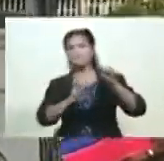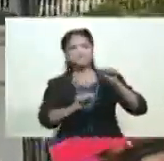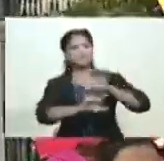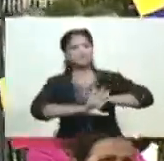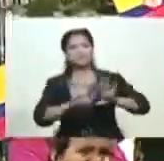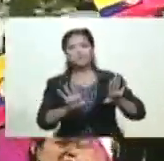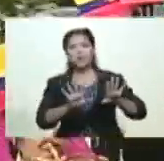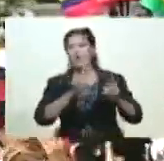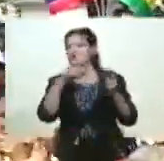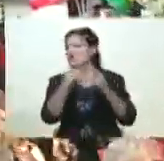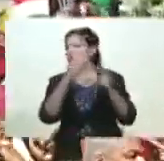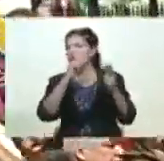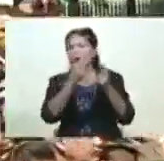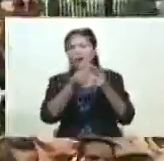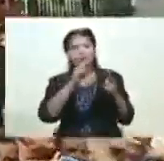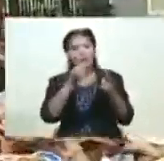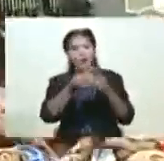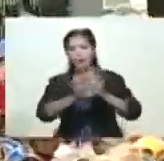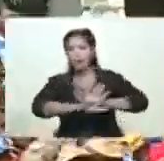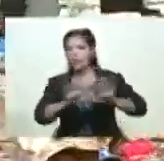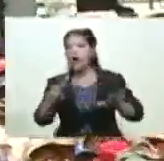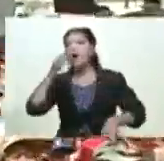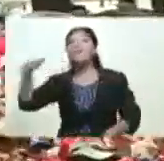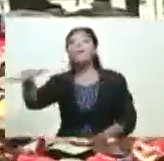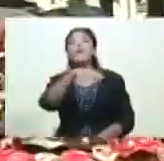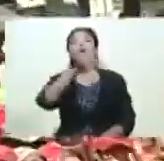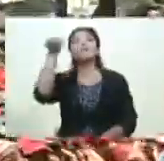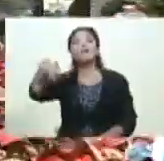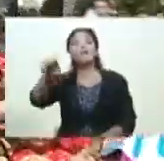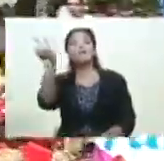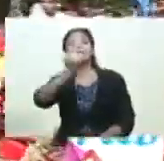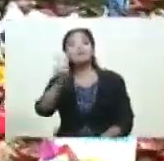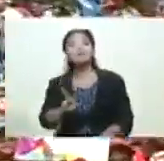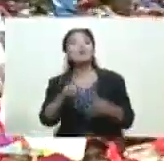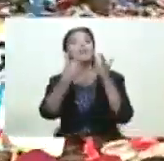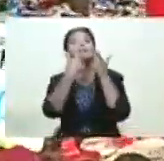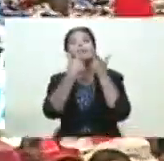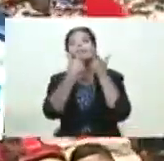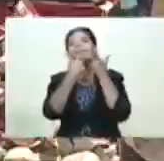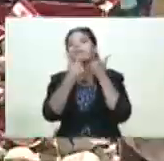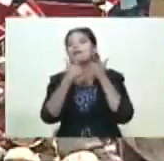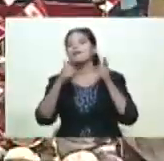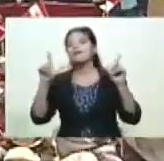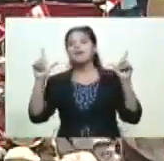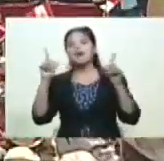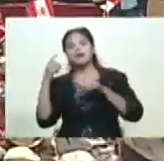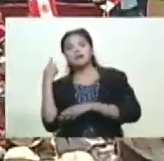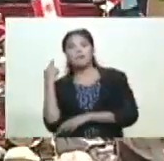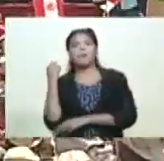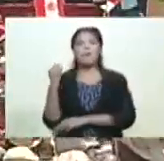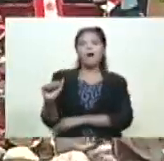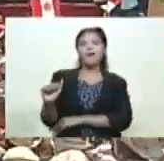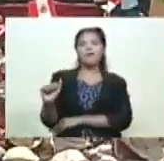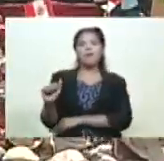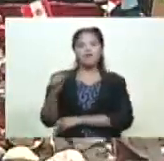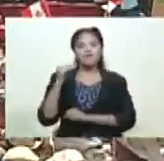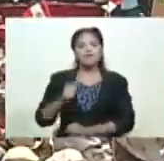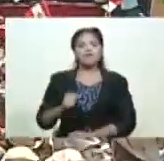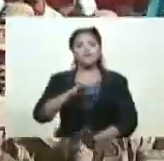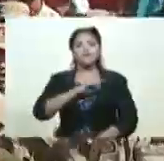ni nunca las cumplirá. El pueblo de Venezuela es un pueblo libre, rebelde,